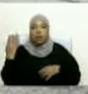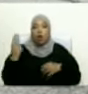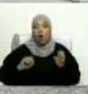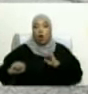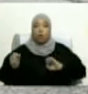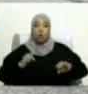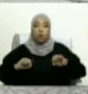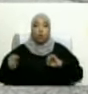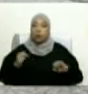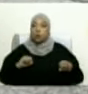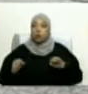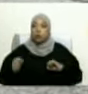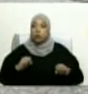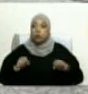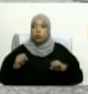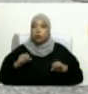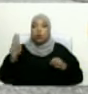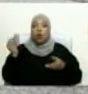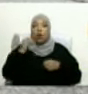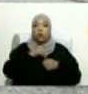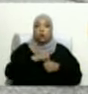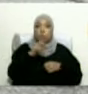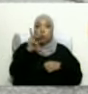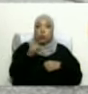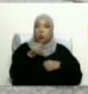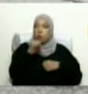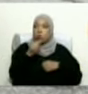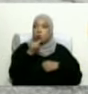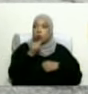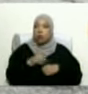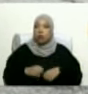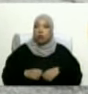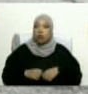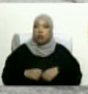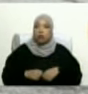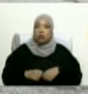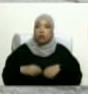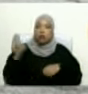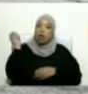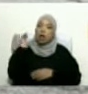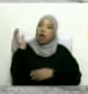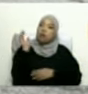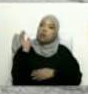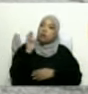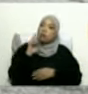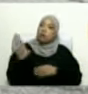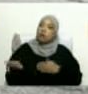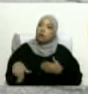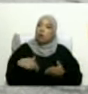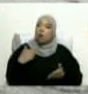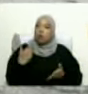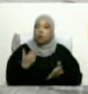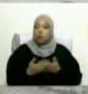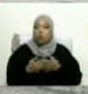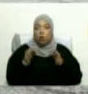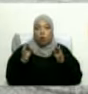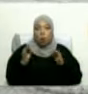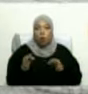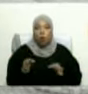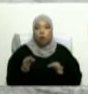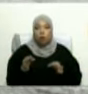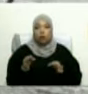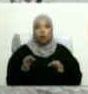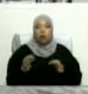movimientos haciendo su adhesión a lo que es esta consulta que ha llamado la Asamblea Nacional. En este sentido, lo que son